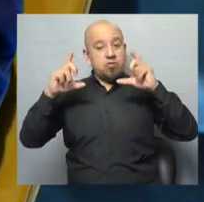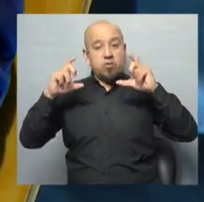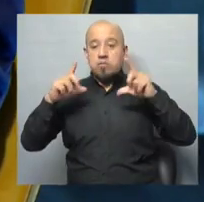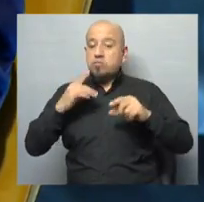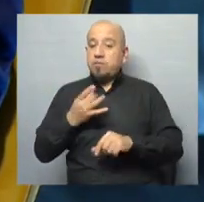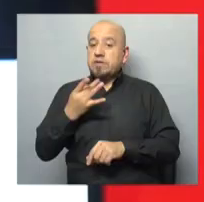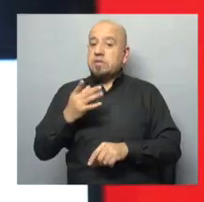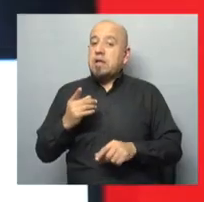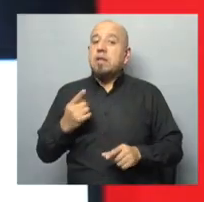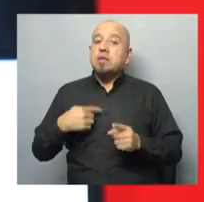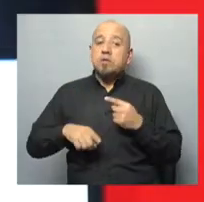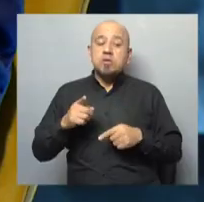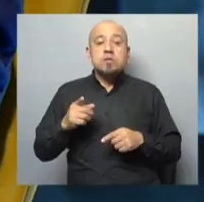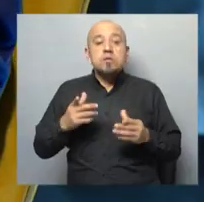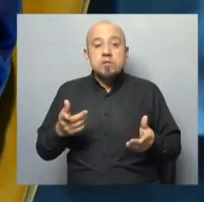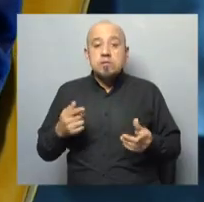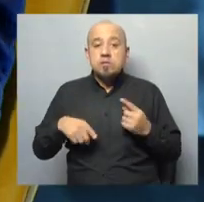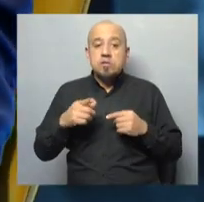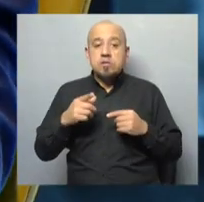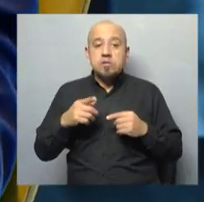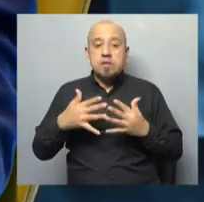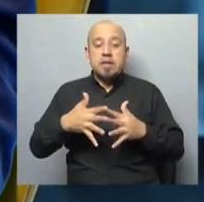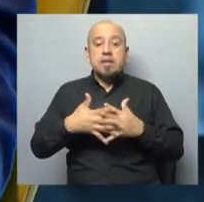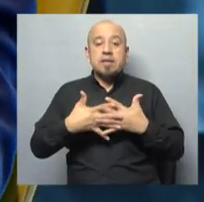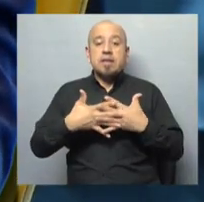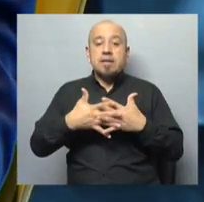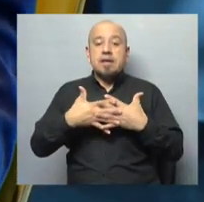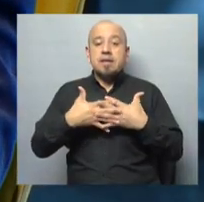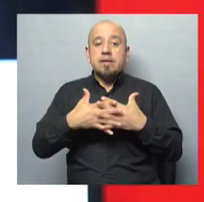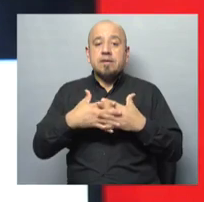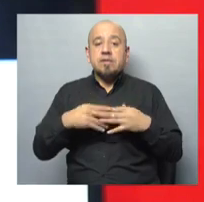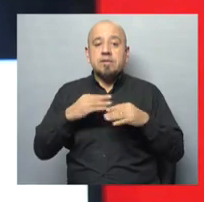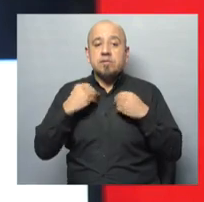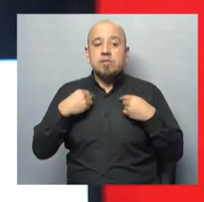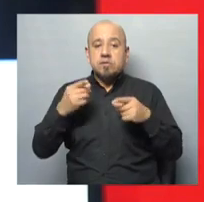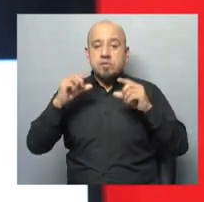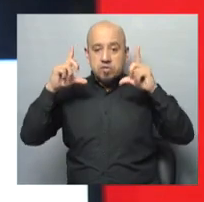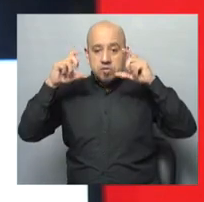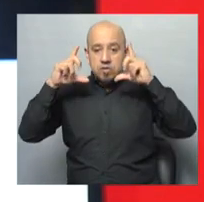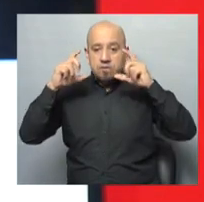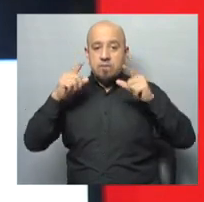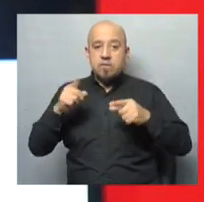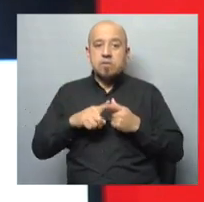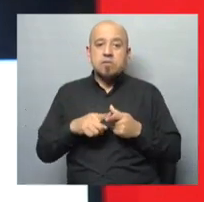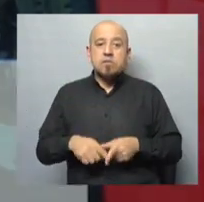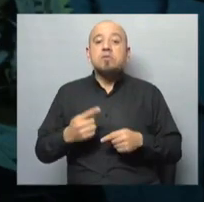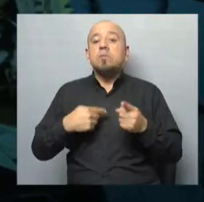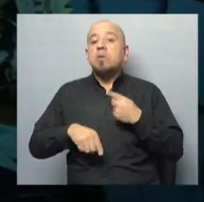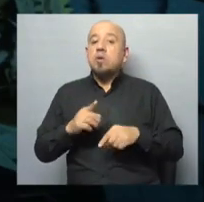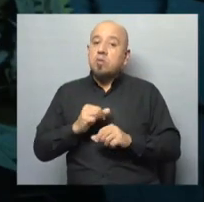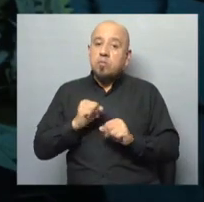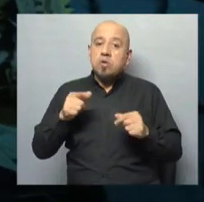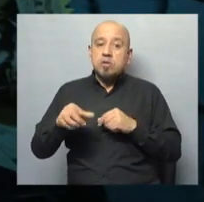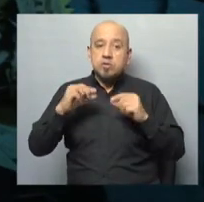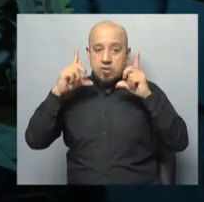capaz no no pero el carnet de la escuela de los niños es una foto de sí pero capaz que es una foto que